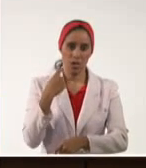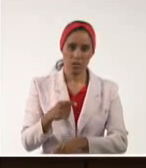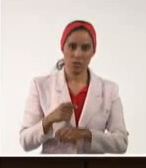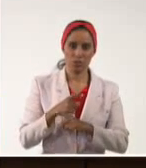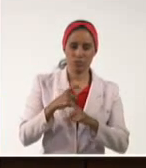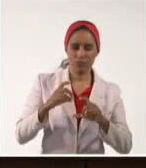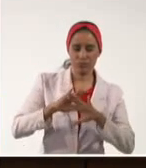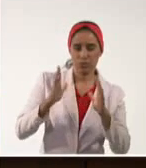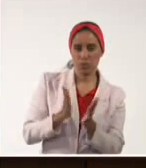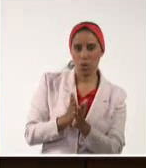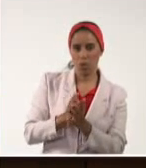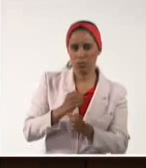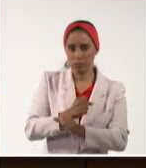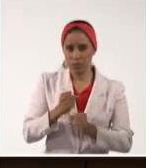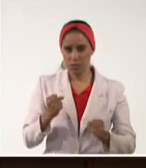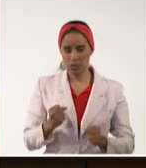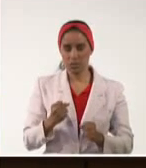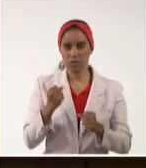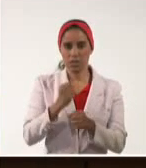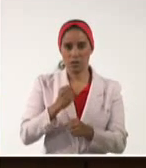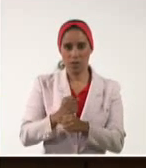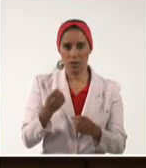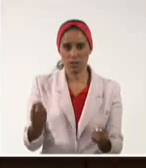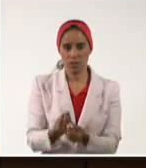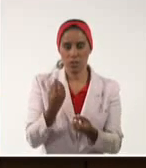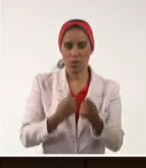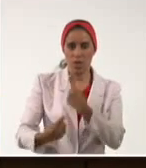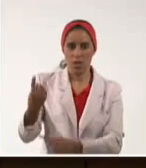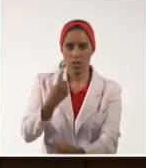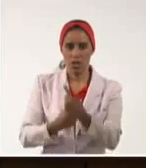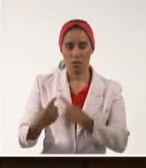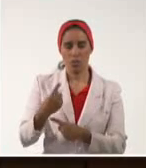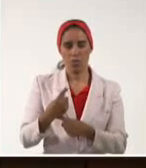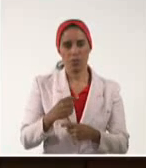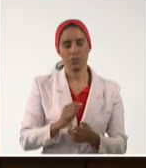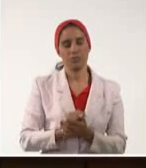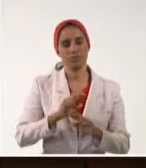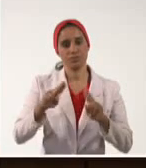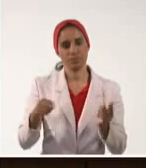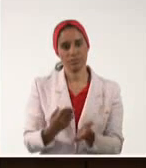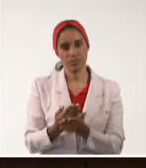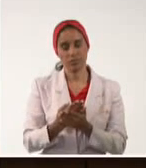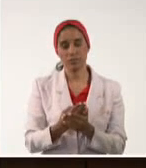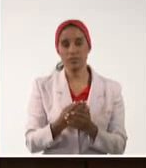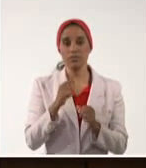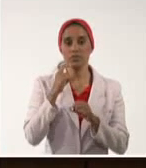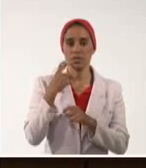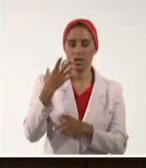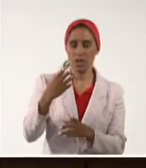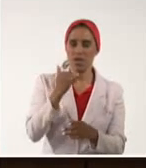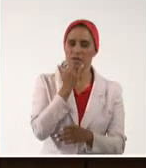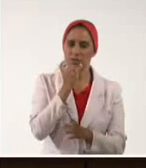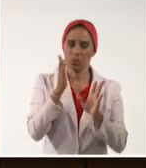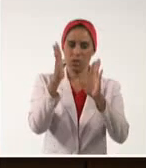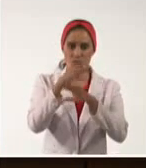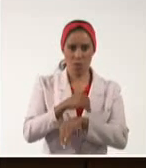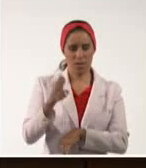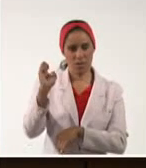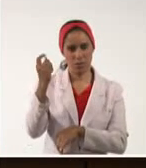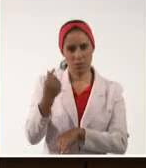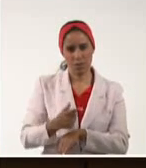argumentando y sobre todo cuidando que cada una sirva al propósito superior de vencer las dificultades económicas del